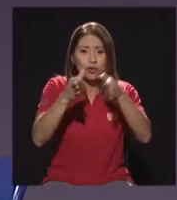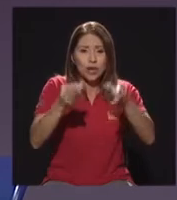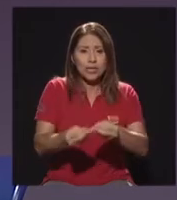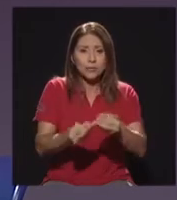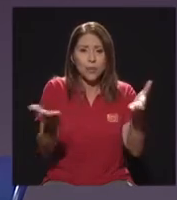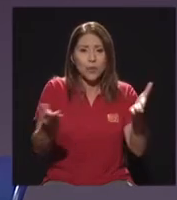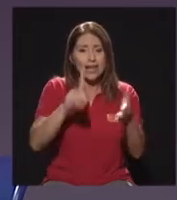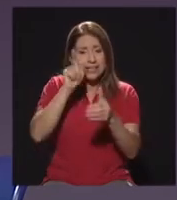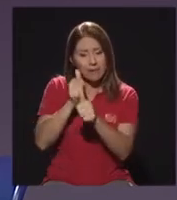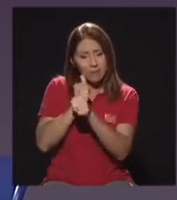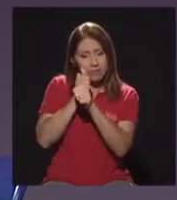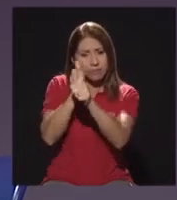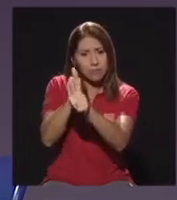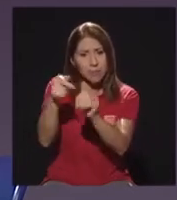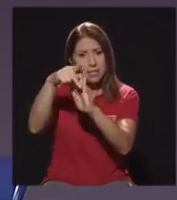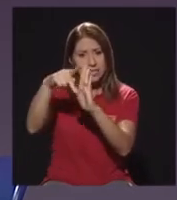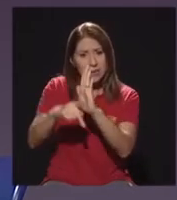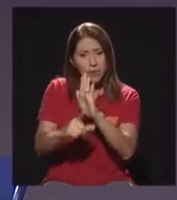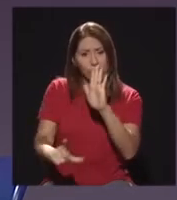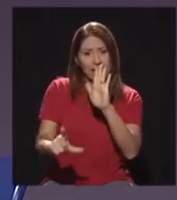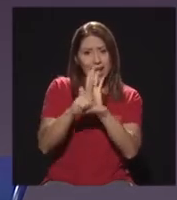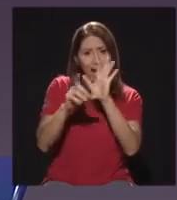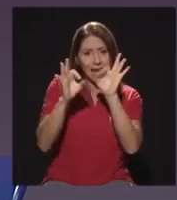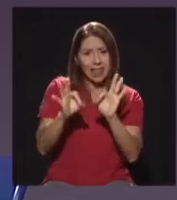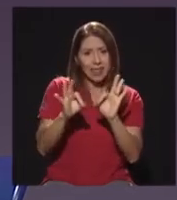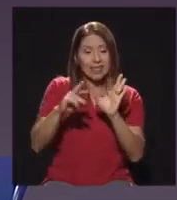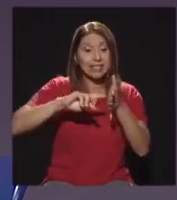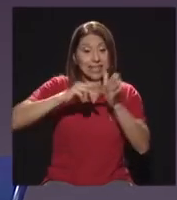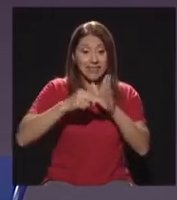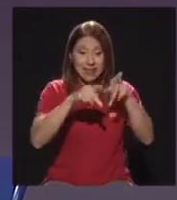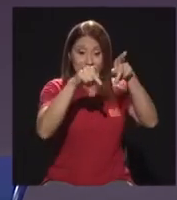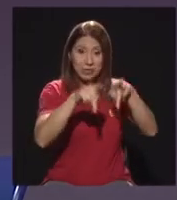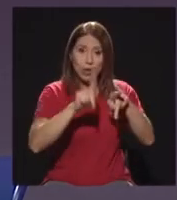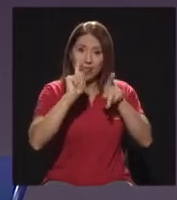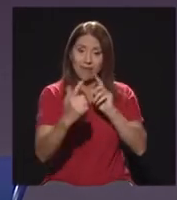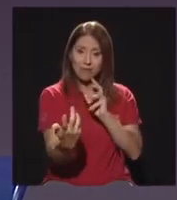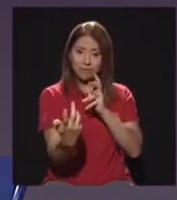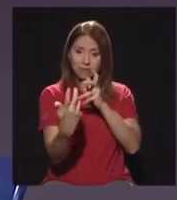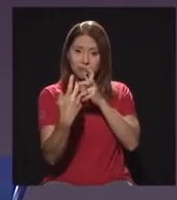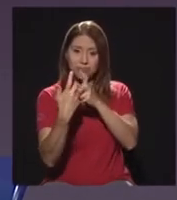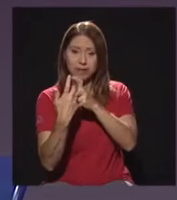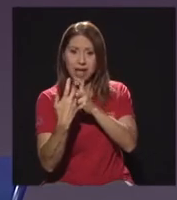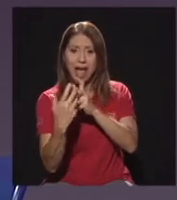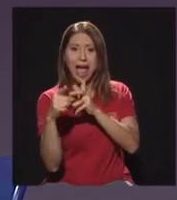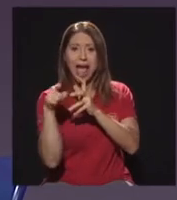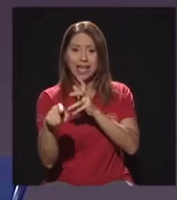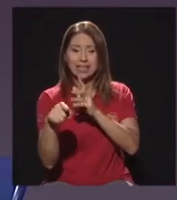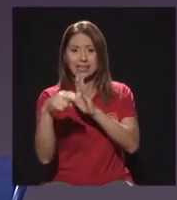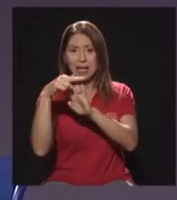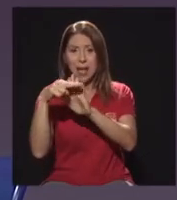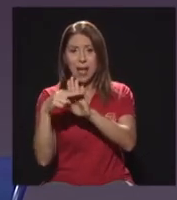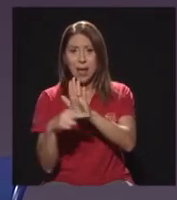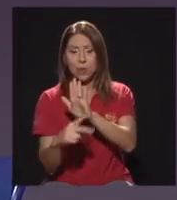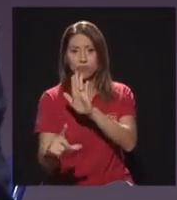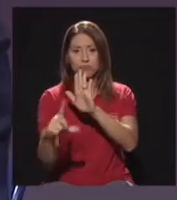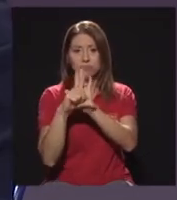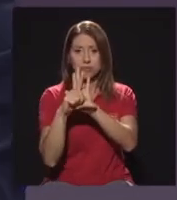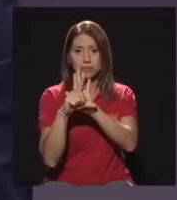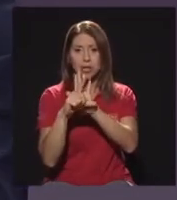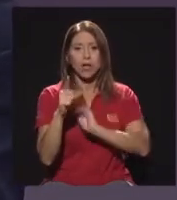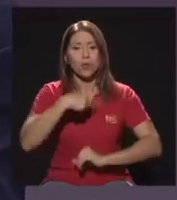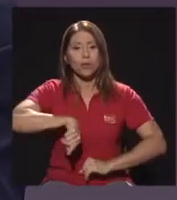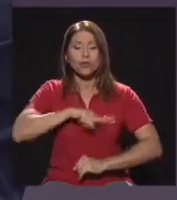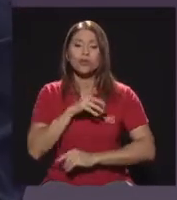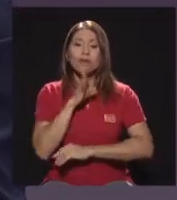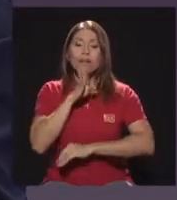debe al principio de legalidad es decir que se tiene que ajustar a ese marco legal y claramente cuando hablamos